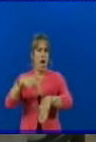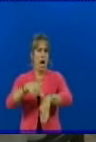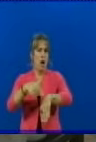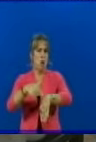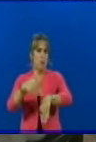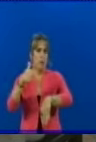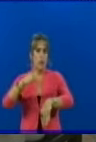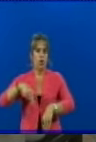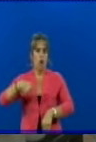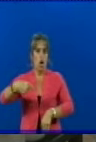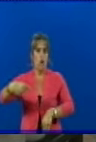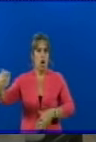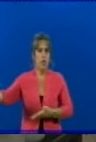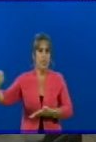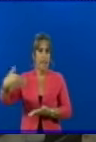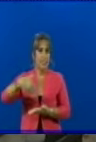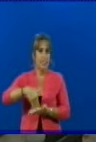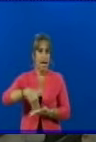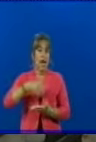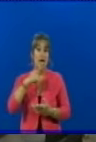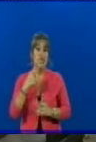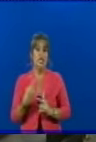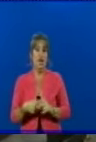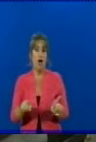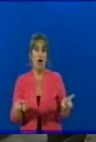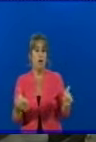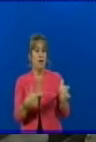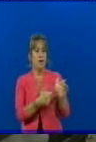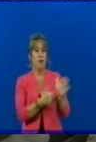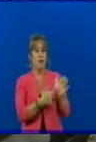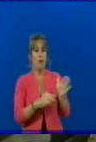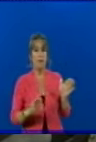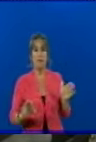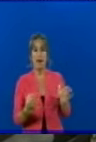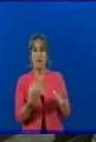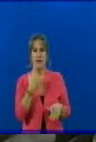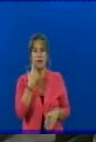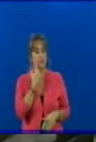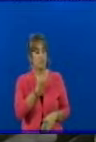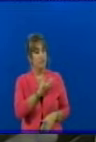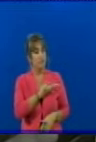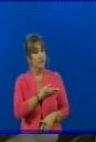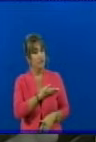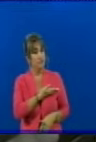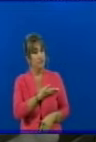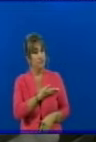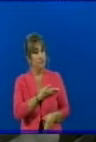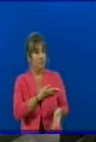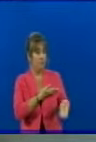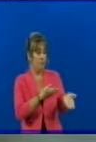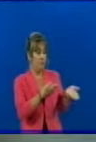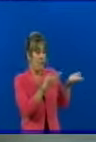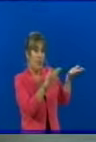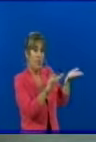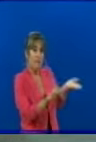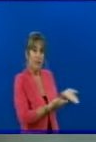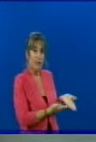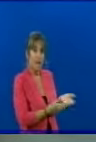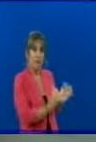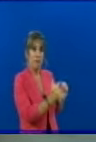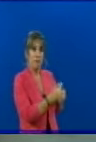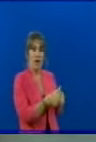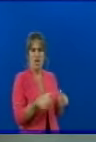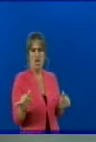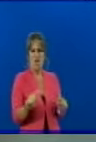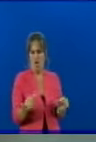está viendo diaria y se está cumpliendo con el plan de producción, con la calidad que tú estás mirando, con una calidad buena. El pan tiene el mismo